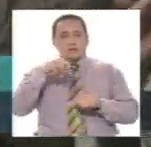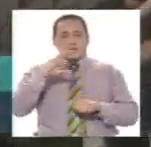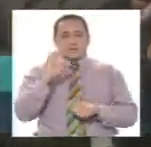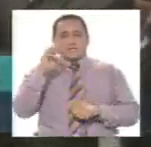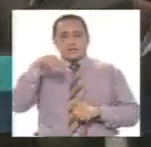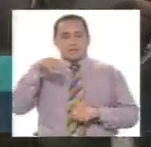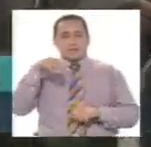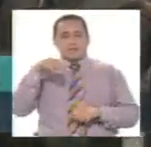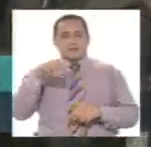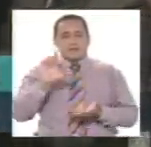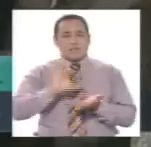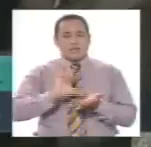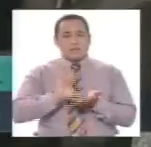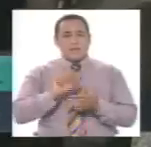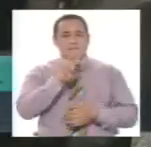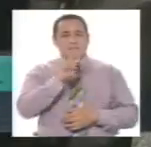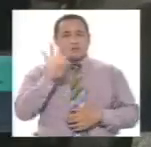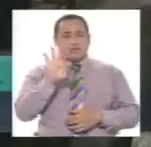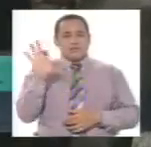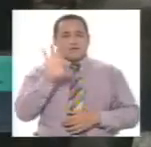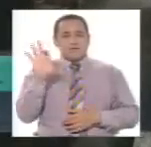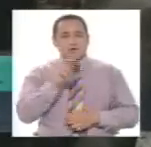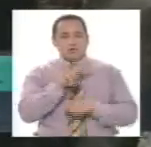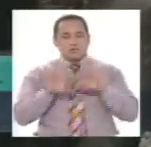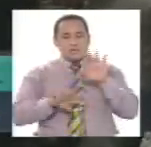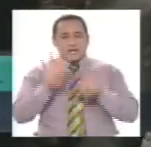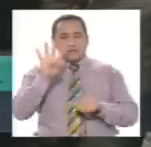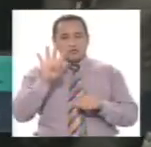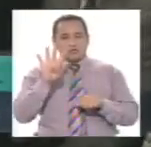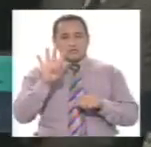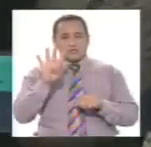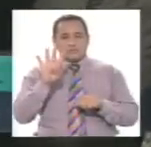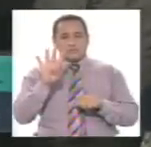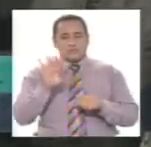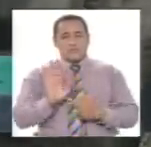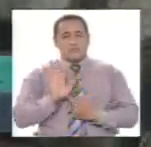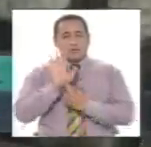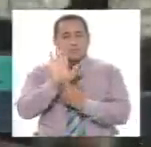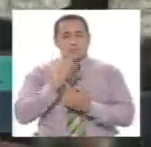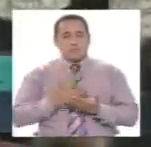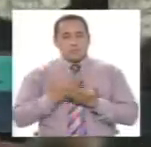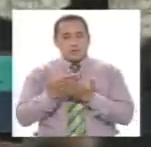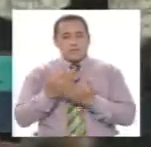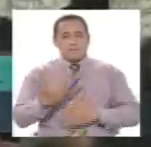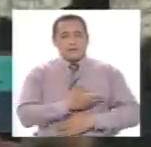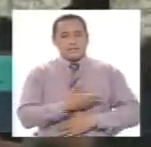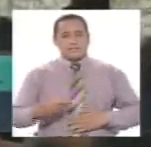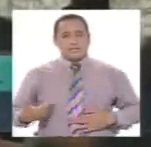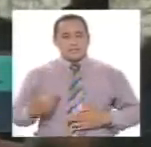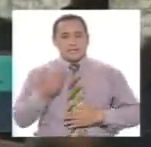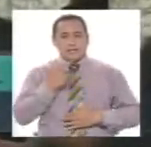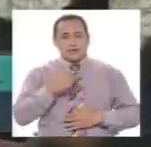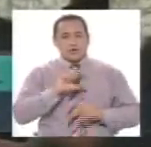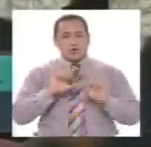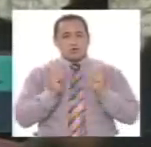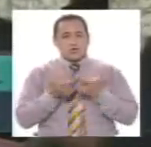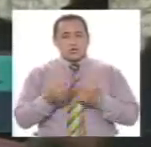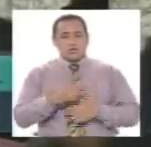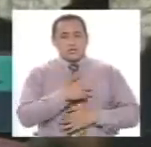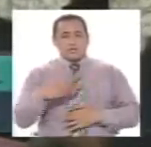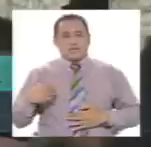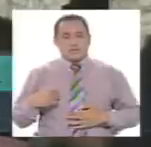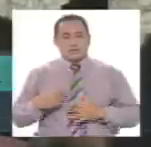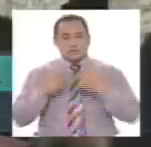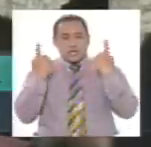079-2014-PCM, Lima, 24 de febrero de 2014. Vista la propuesta del señor Presidente del Consejo de Ministros,